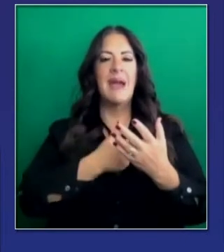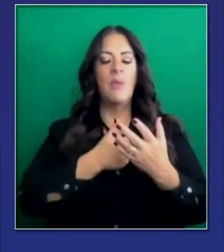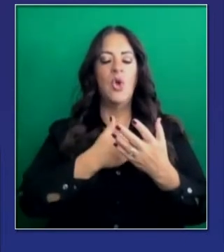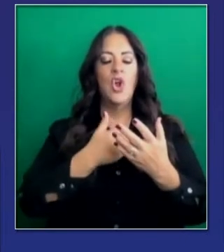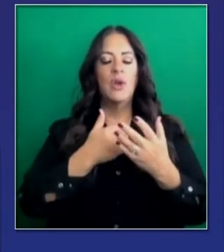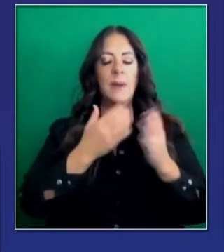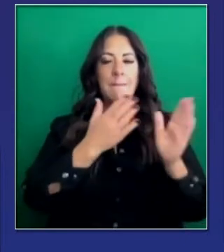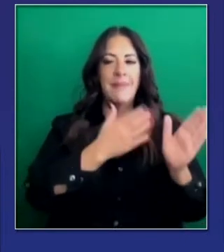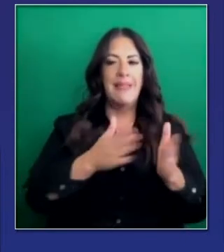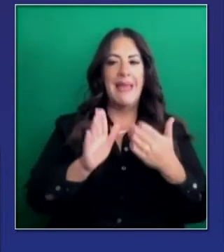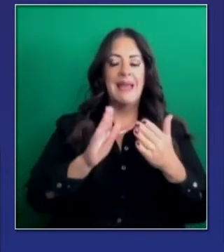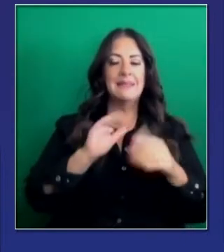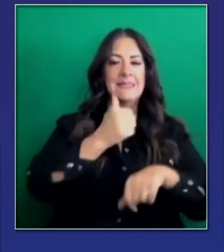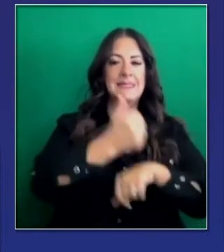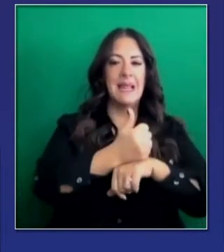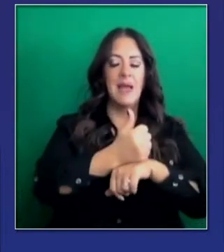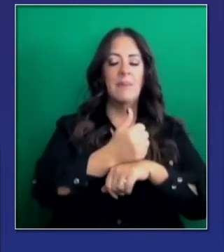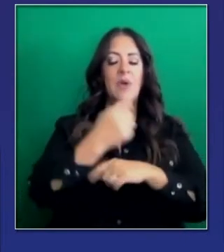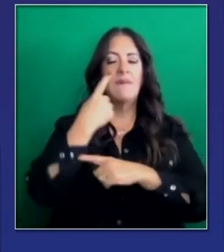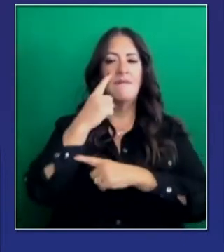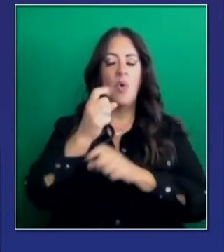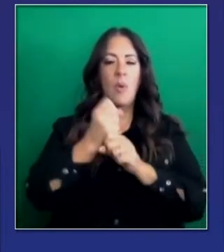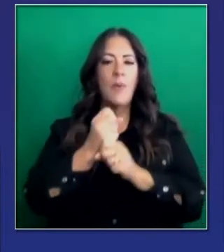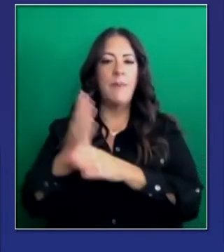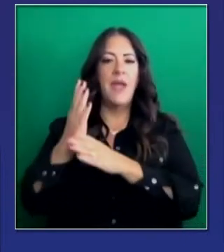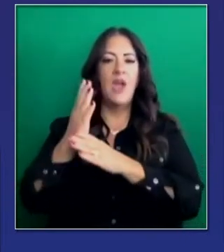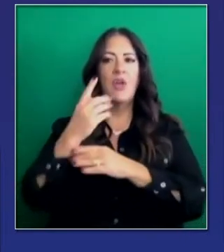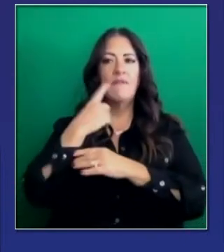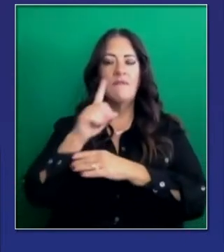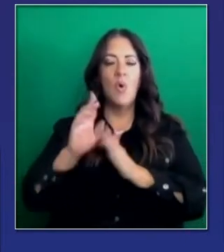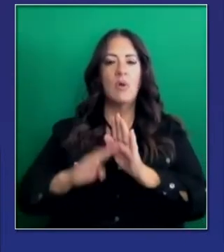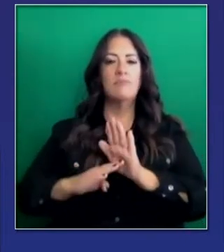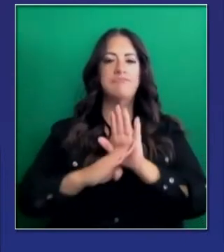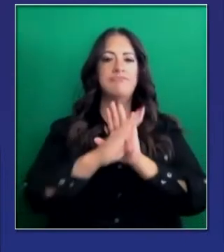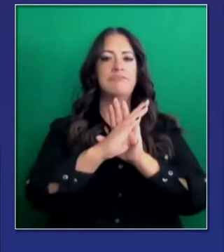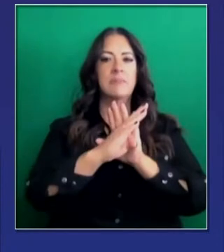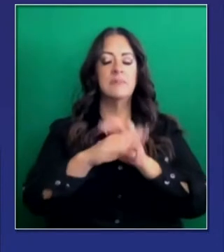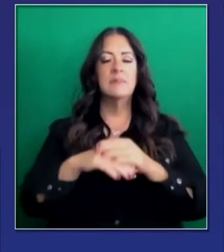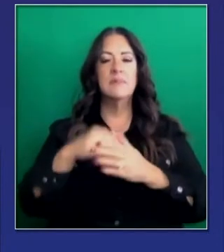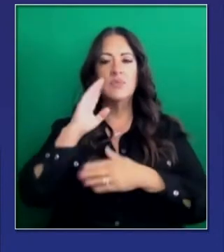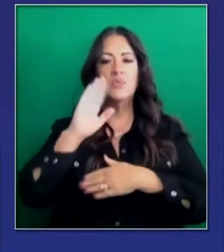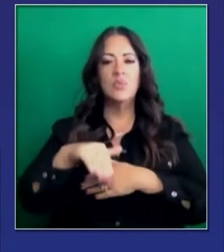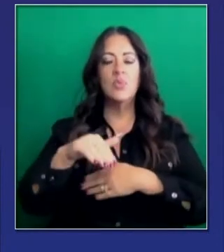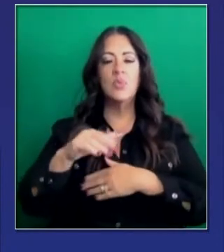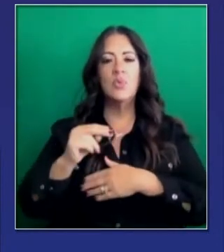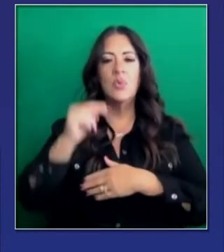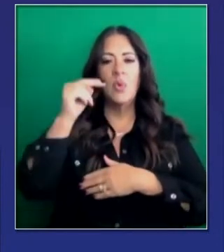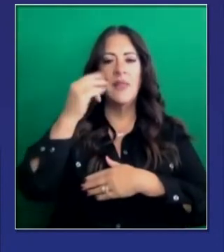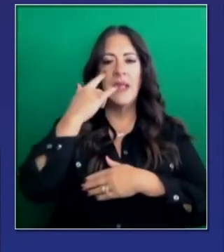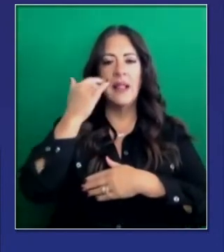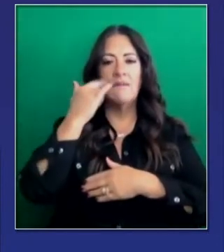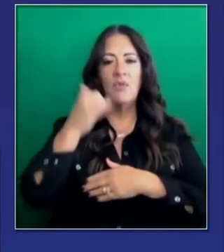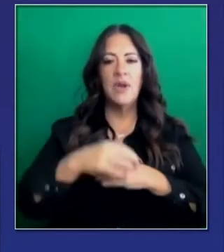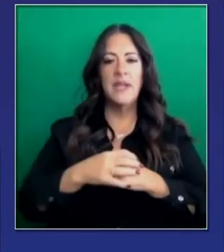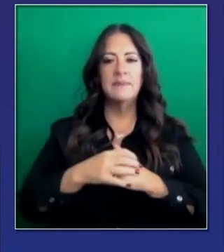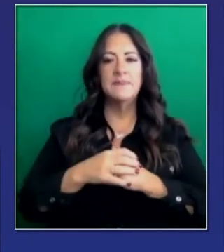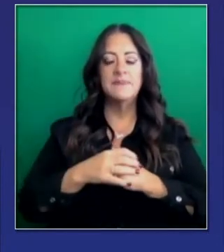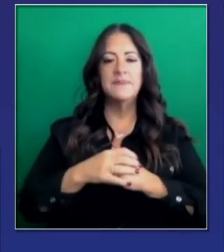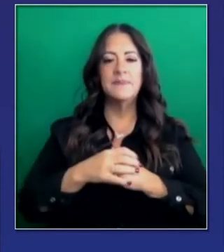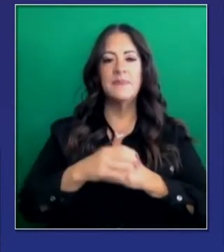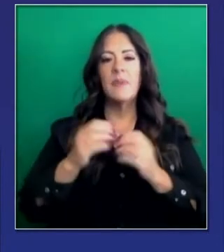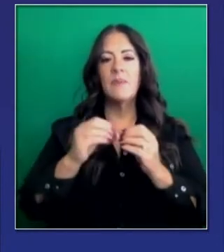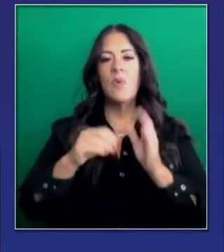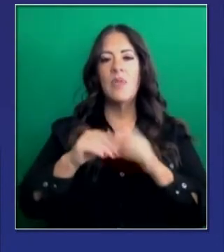las infecciones y a diferencia de sacramento que cerca de 10% del norte de california que está cerca del 35 por ciento